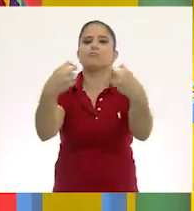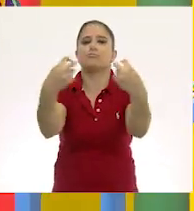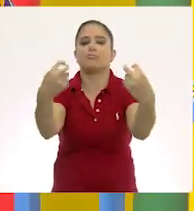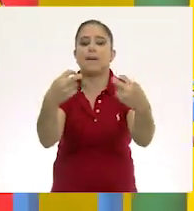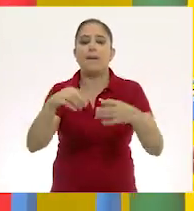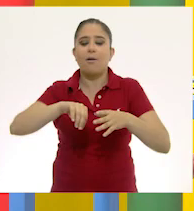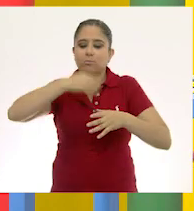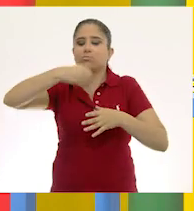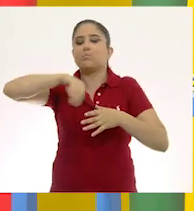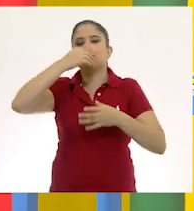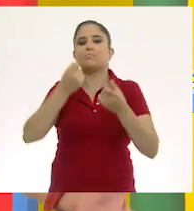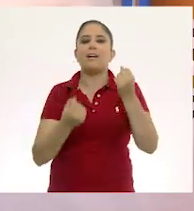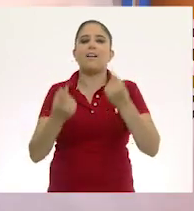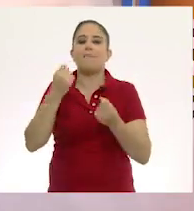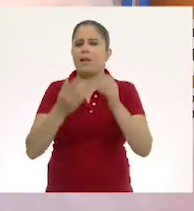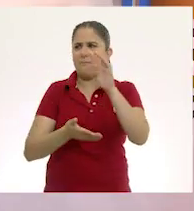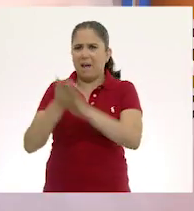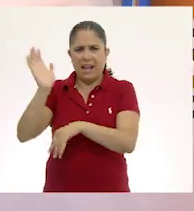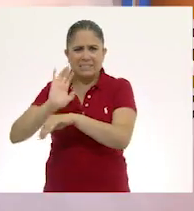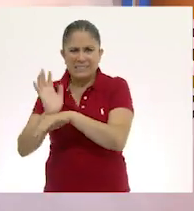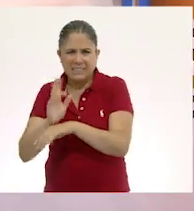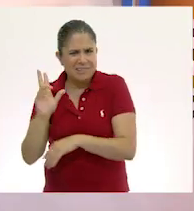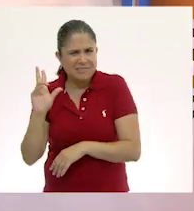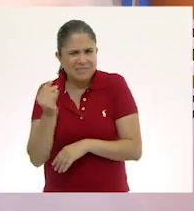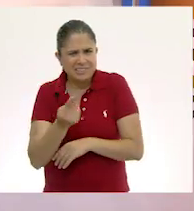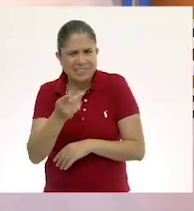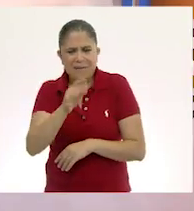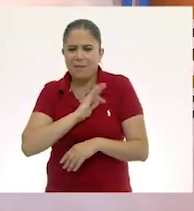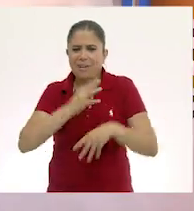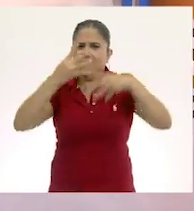palomitas y no necesitamos ir al cine. No. Con eso